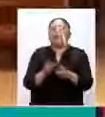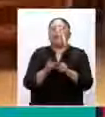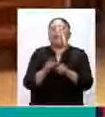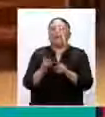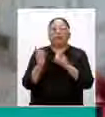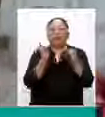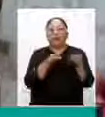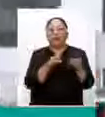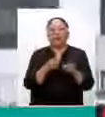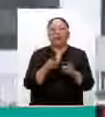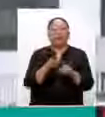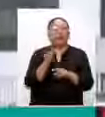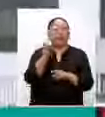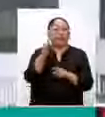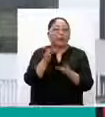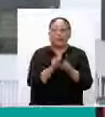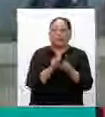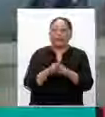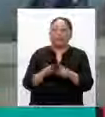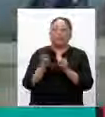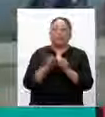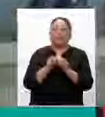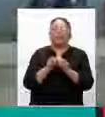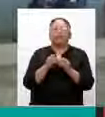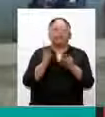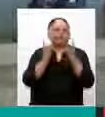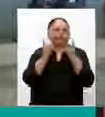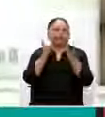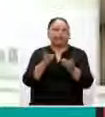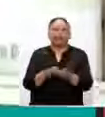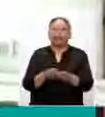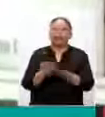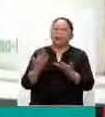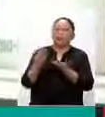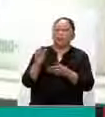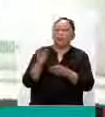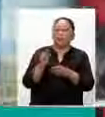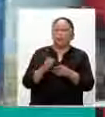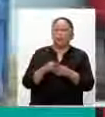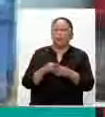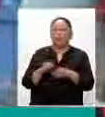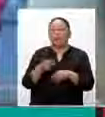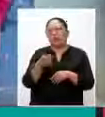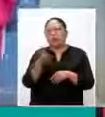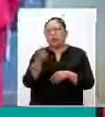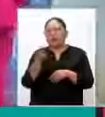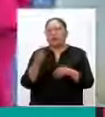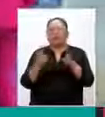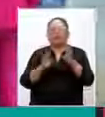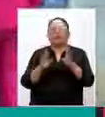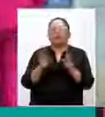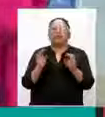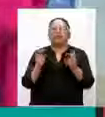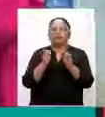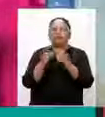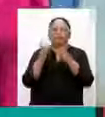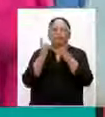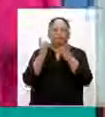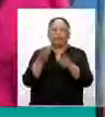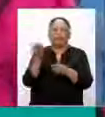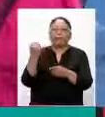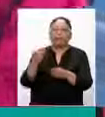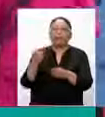ante la Defensoría del Pueblo por cobros excesivos. Lo vamos a hacer en horas más. Pero creo que es momento también de que como ciudadanía,